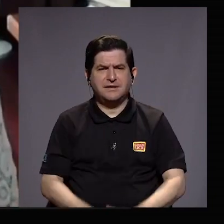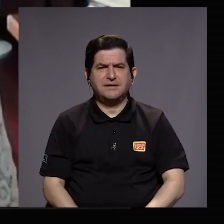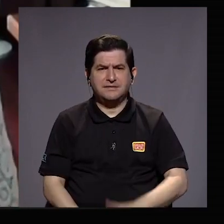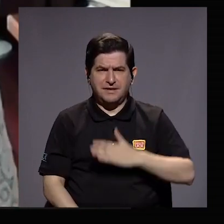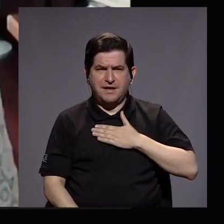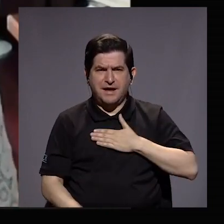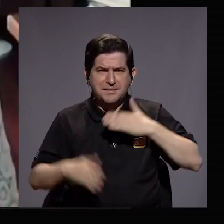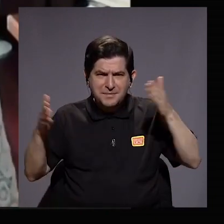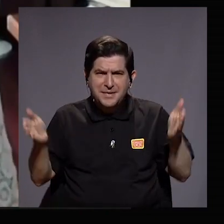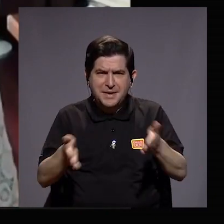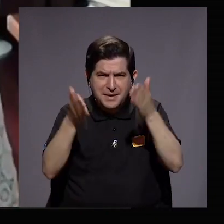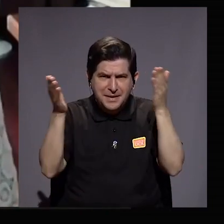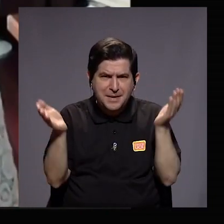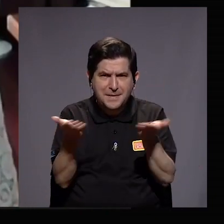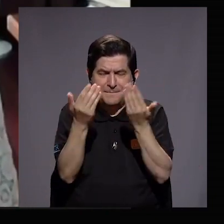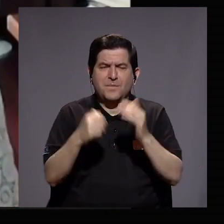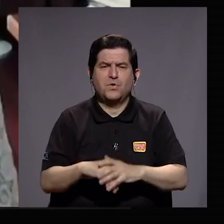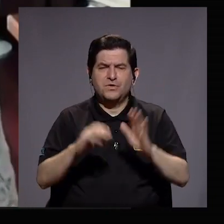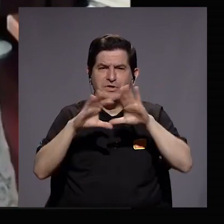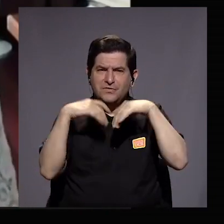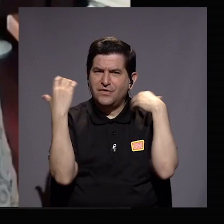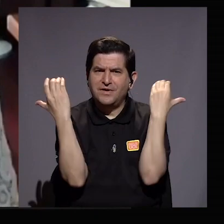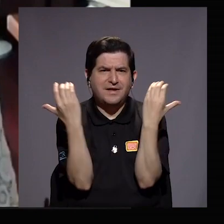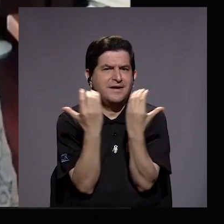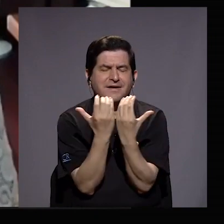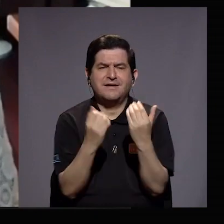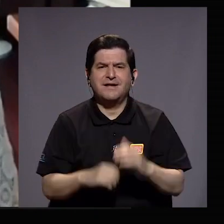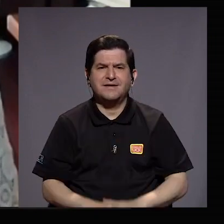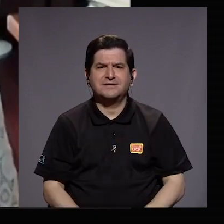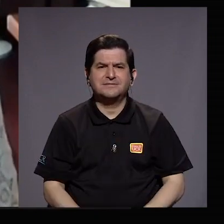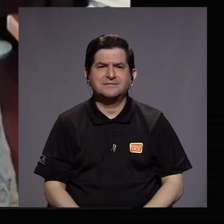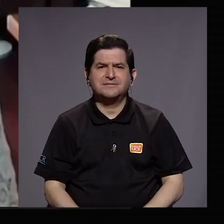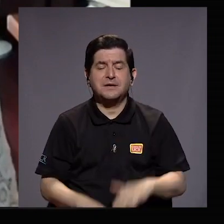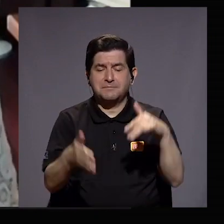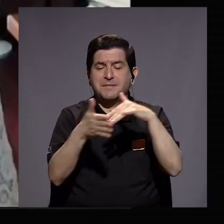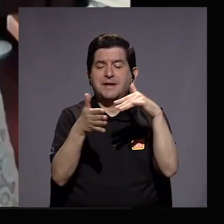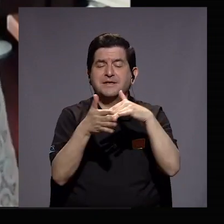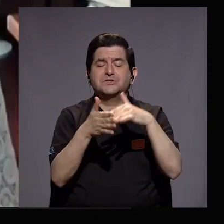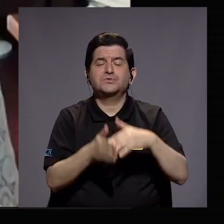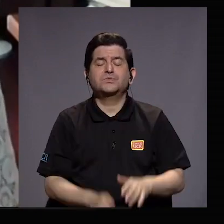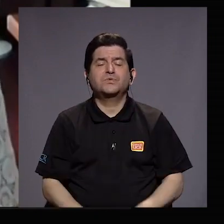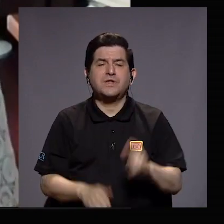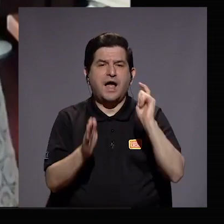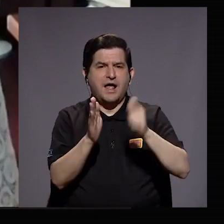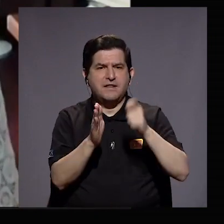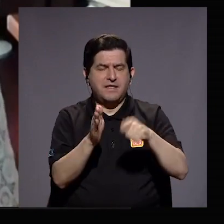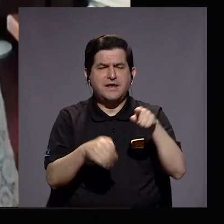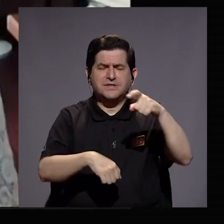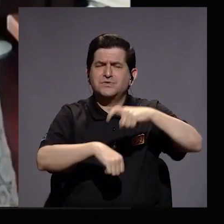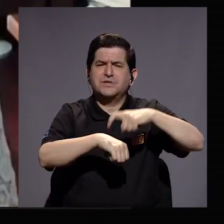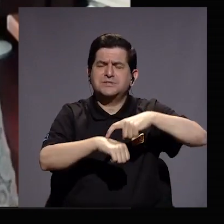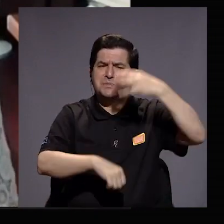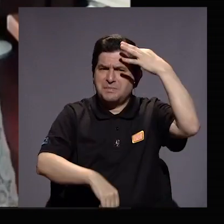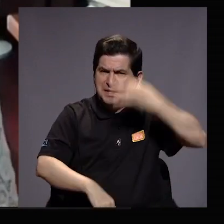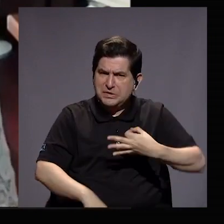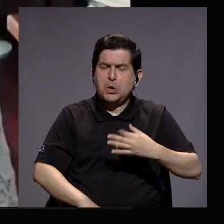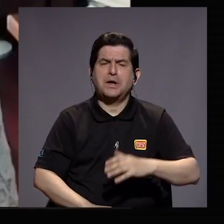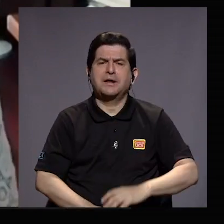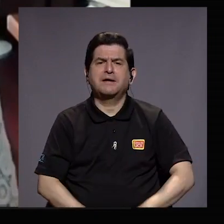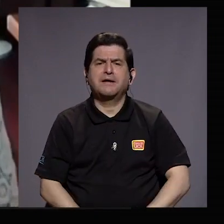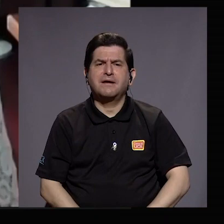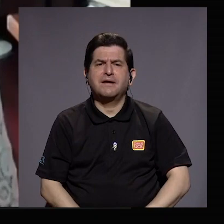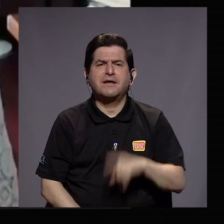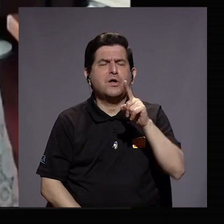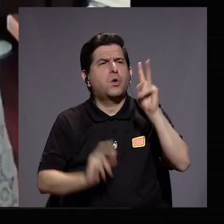y me motivó sus clases a estudiar Derecho. Creí en ese momento que era